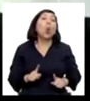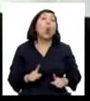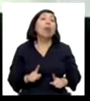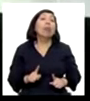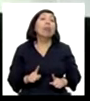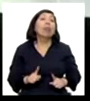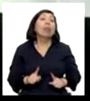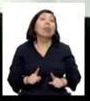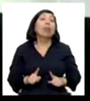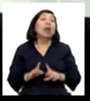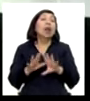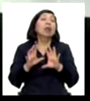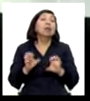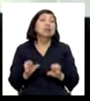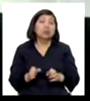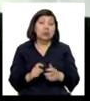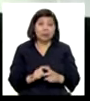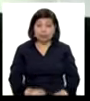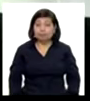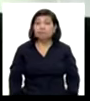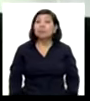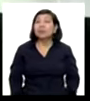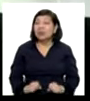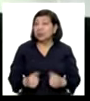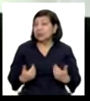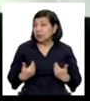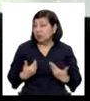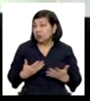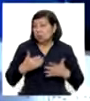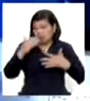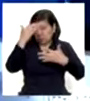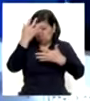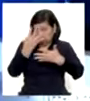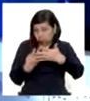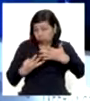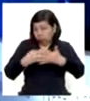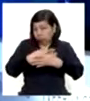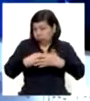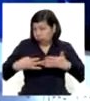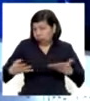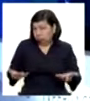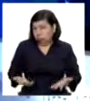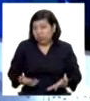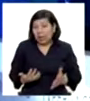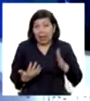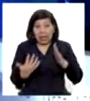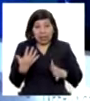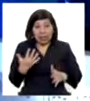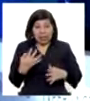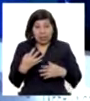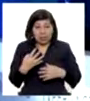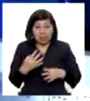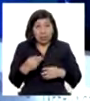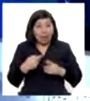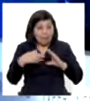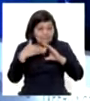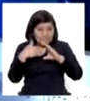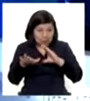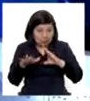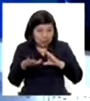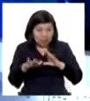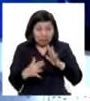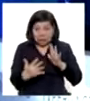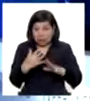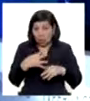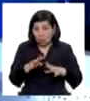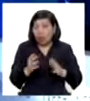da inicio a este concurso, a esta tercera convocatoria? Sí, nosotros tenemos un cronograma que estamos cumpliendo. El 15 de julio hemos lanzado el